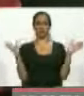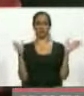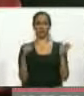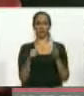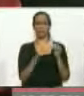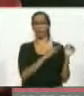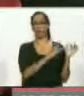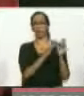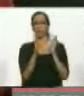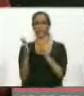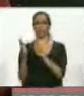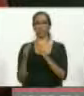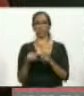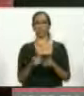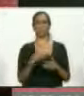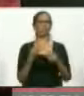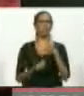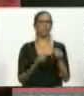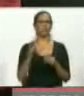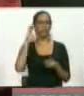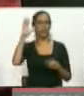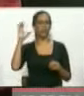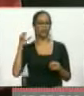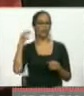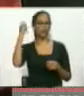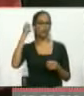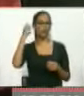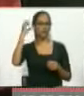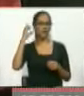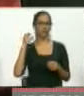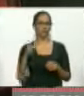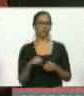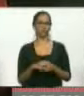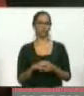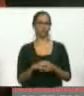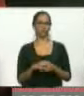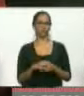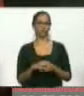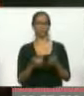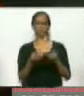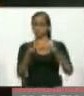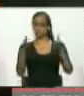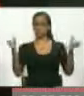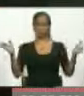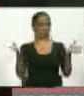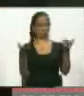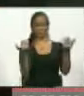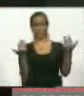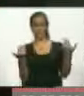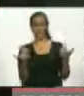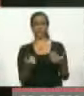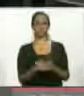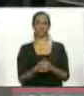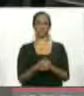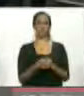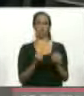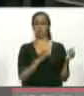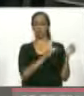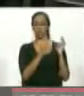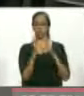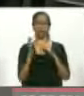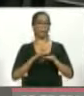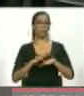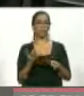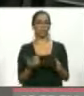grande que hacen los países europeos vengan sus padres los países a los migrantes porque porque